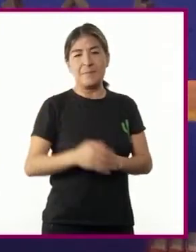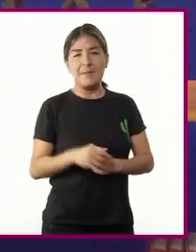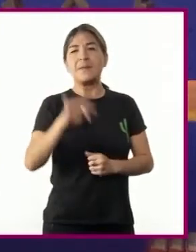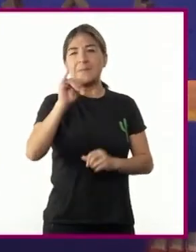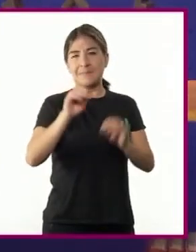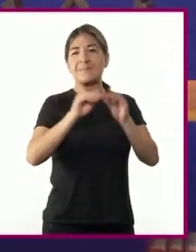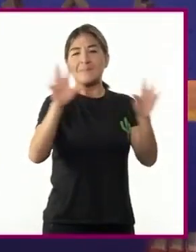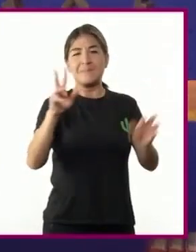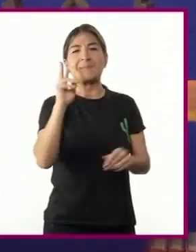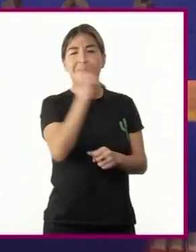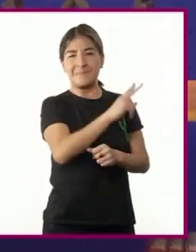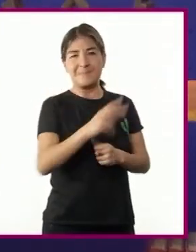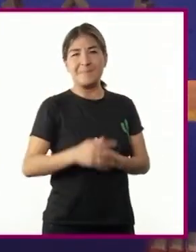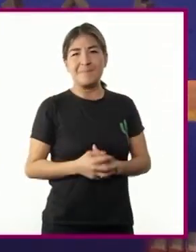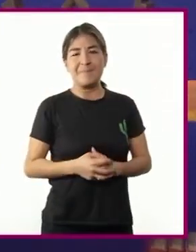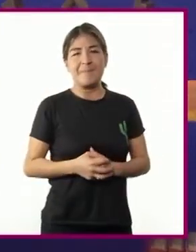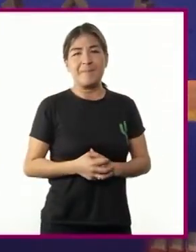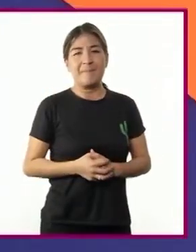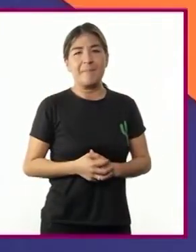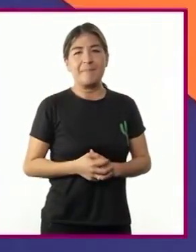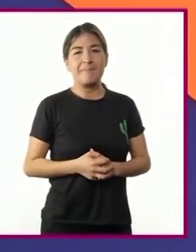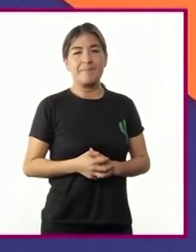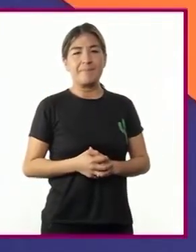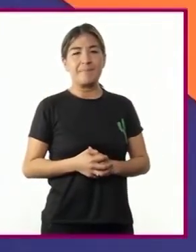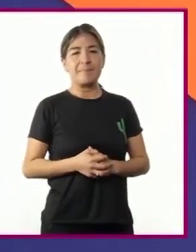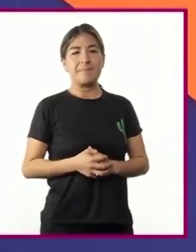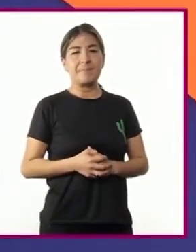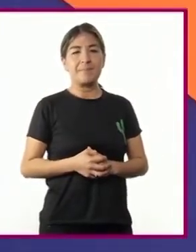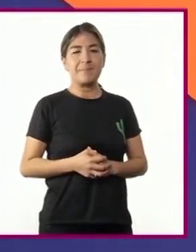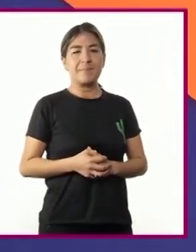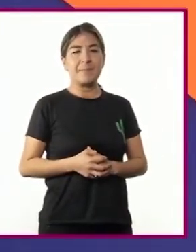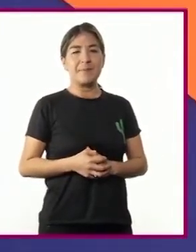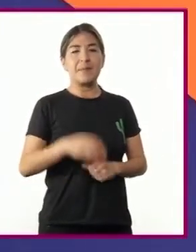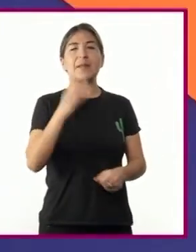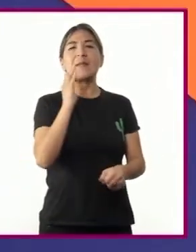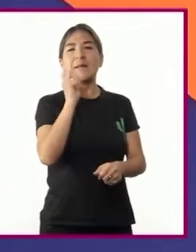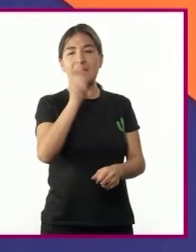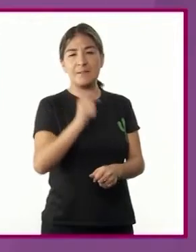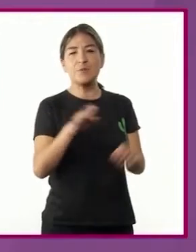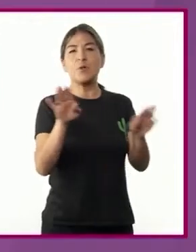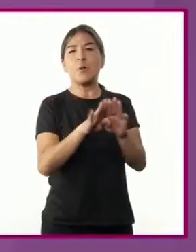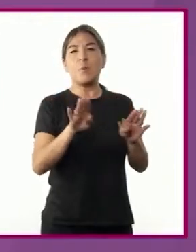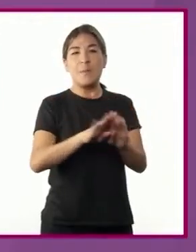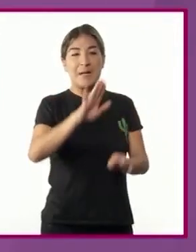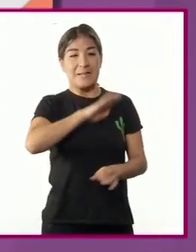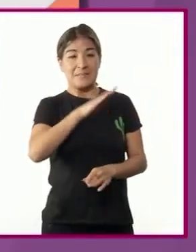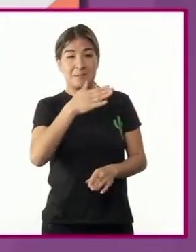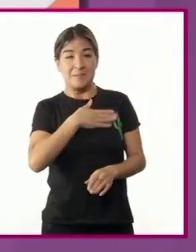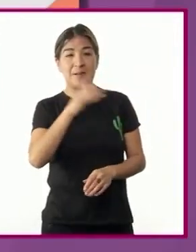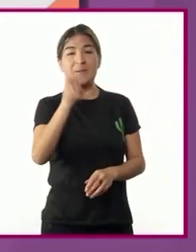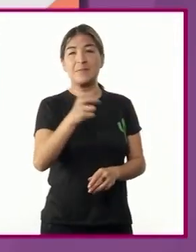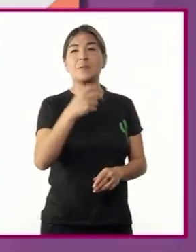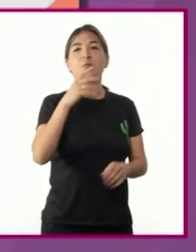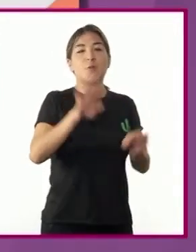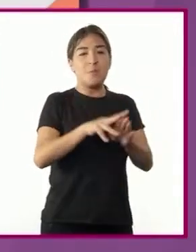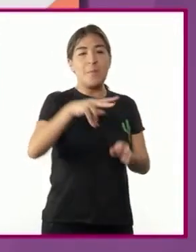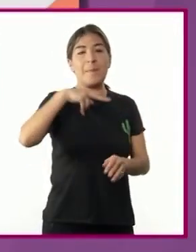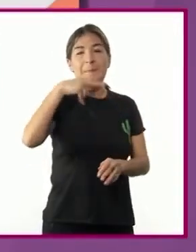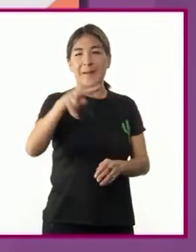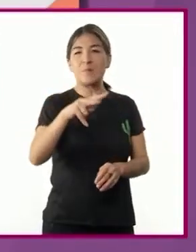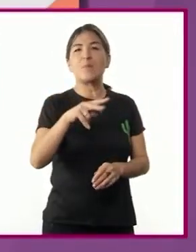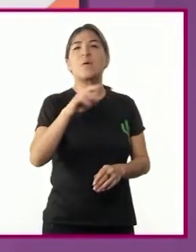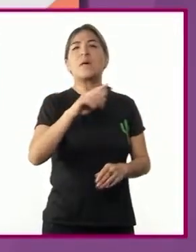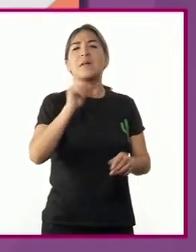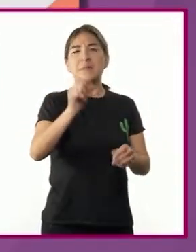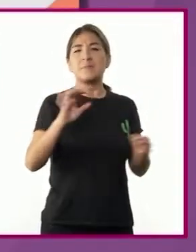Claro, profesora, vamos a verlo. La conjugación verbal del español es amplia. El español cuenta